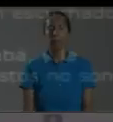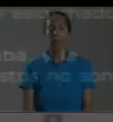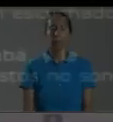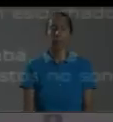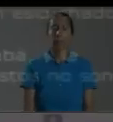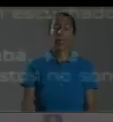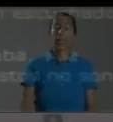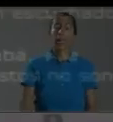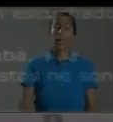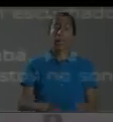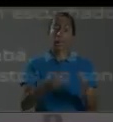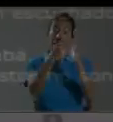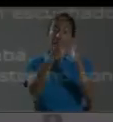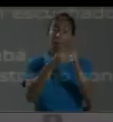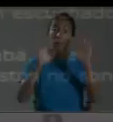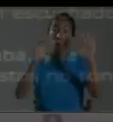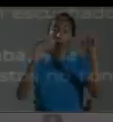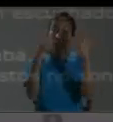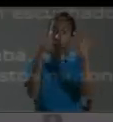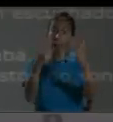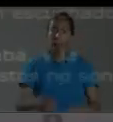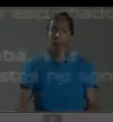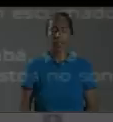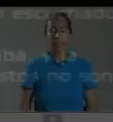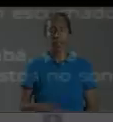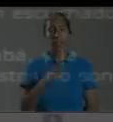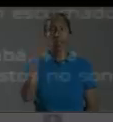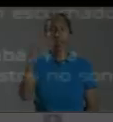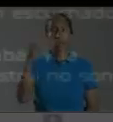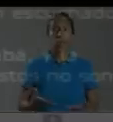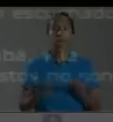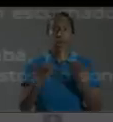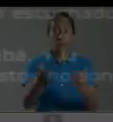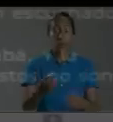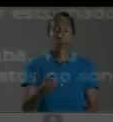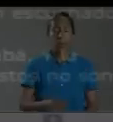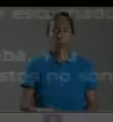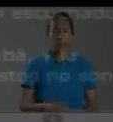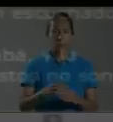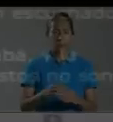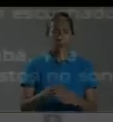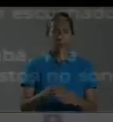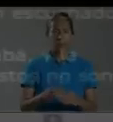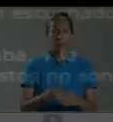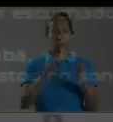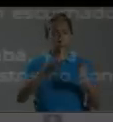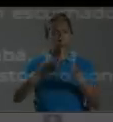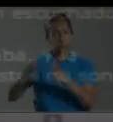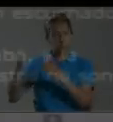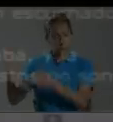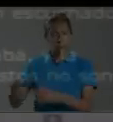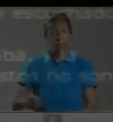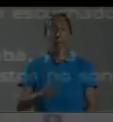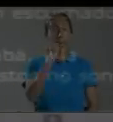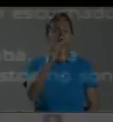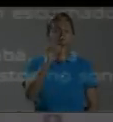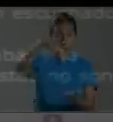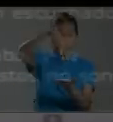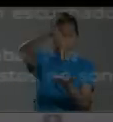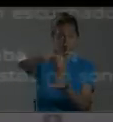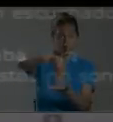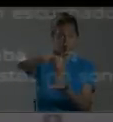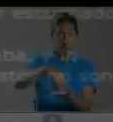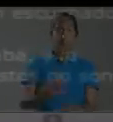verso 16, el Señor da varias instrucciones. Primero, pararse.